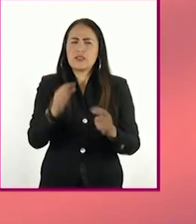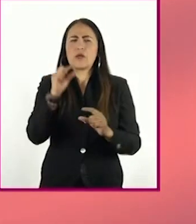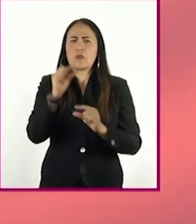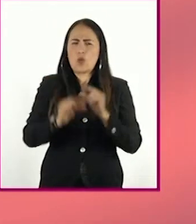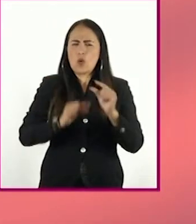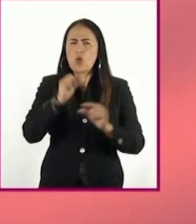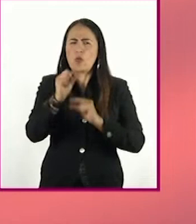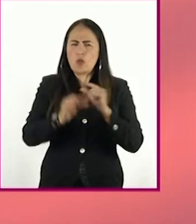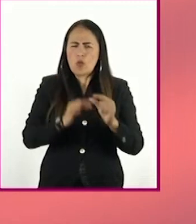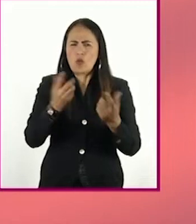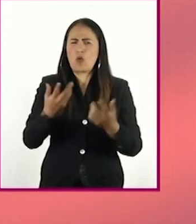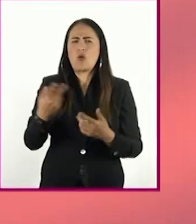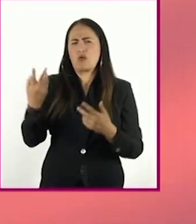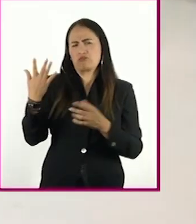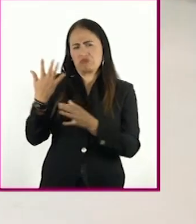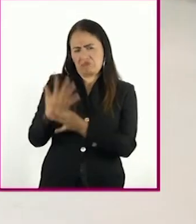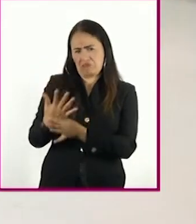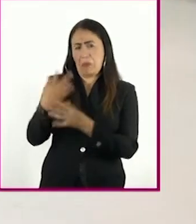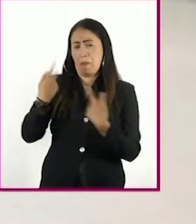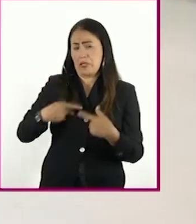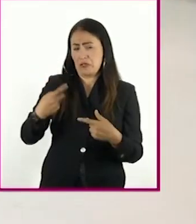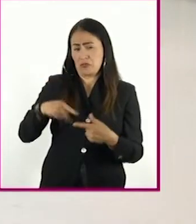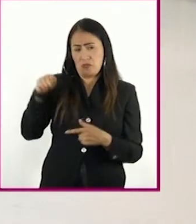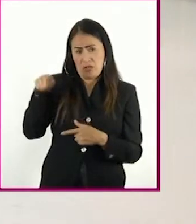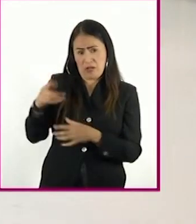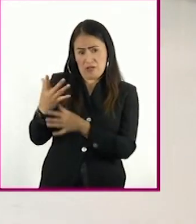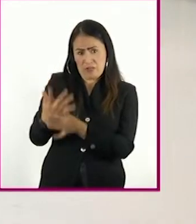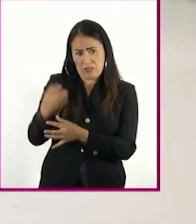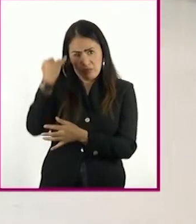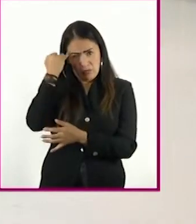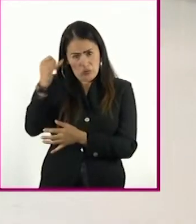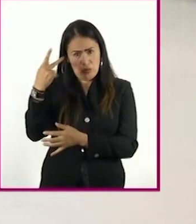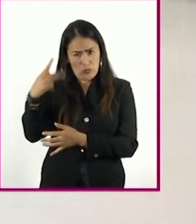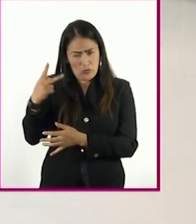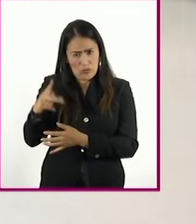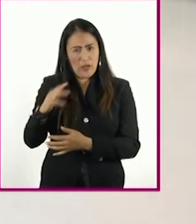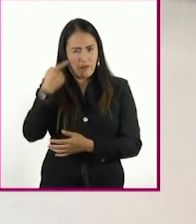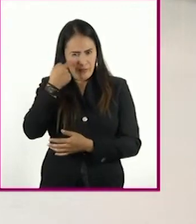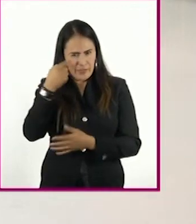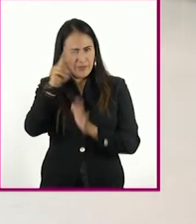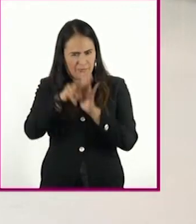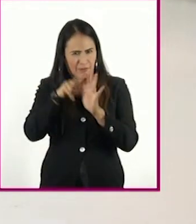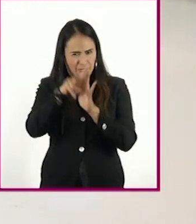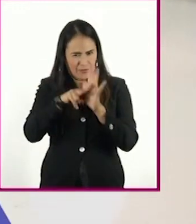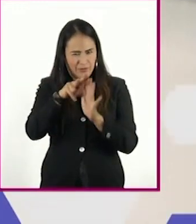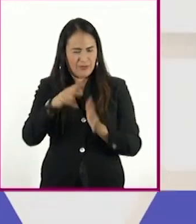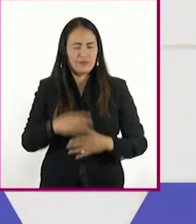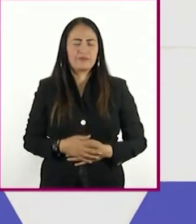de identificar la postura del autor, les invitamos a ver este video con mucha atención.